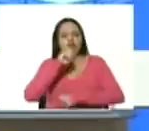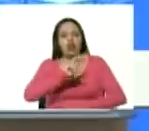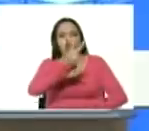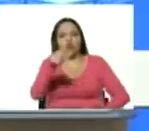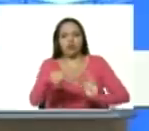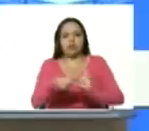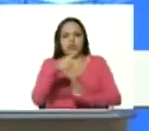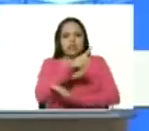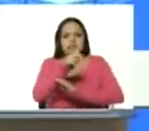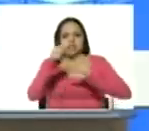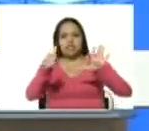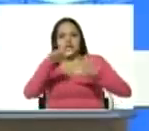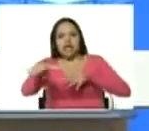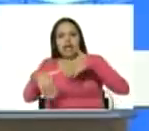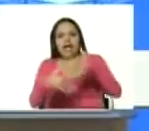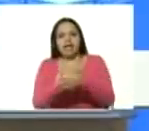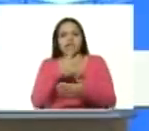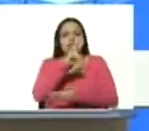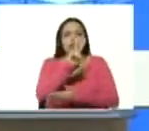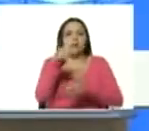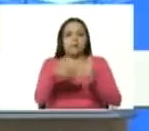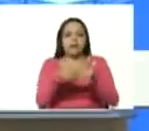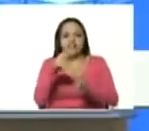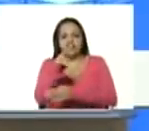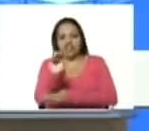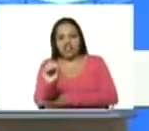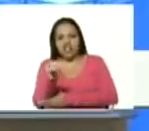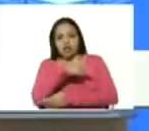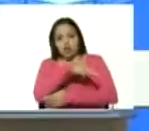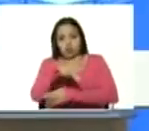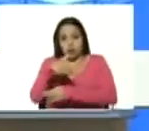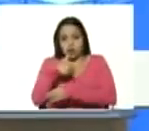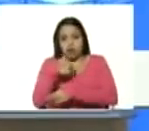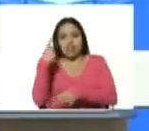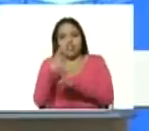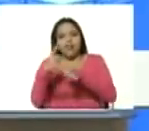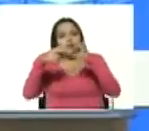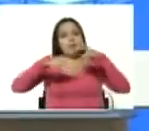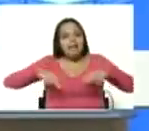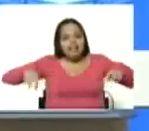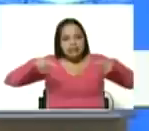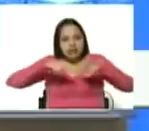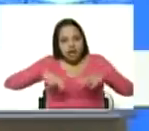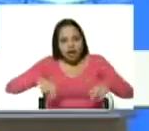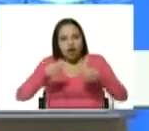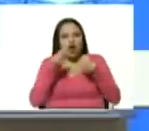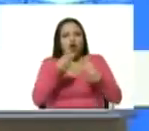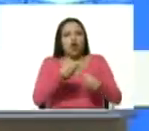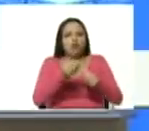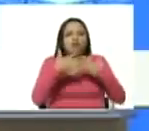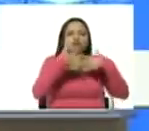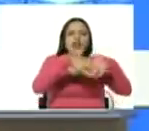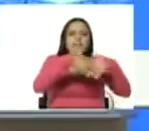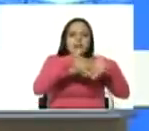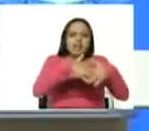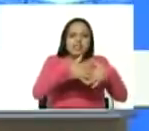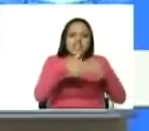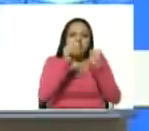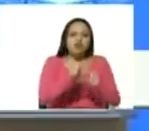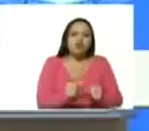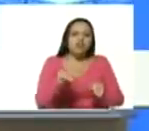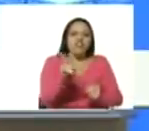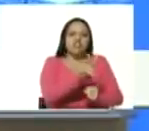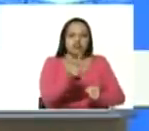2016 al año 2020. Nosotros tenemos que investigar cómo es que una empresa de seguros